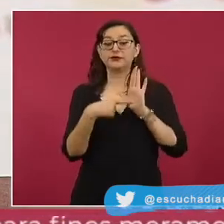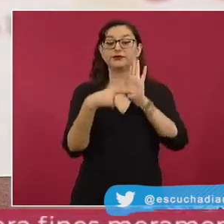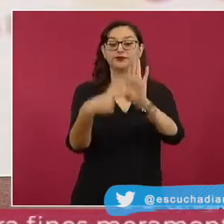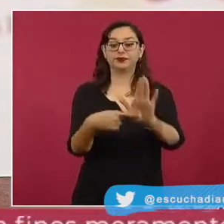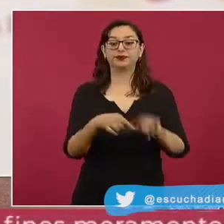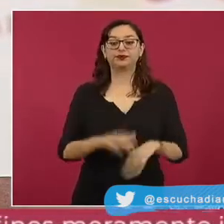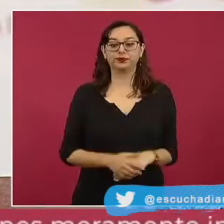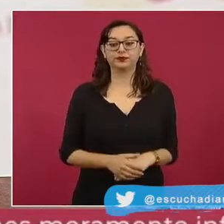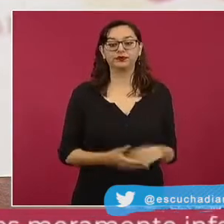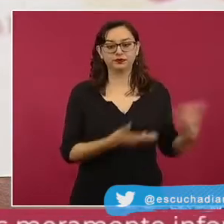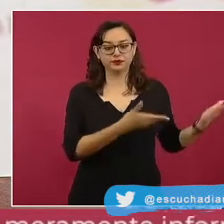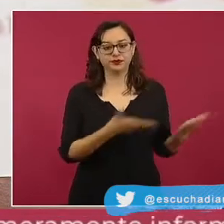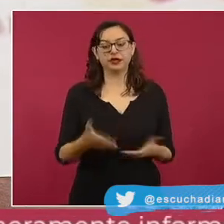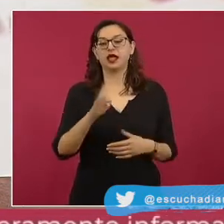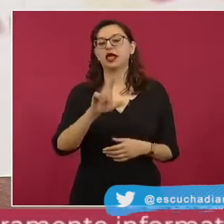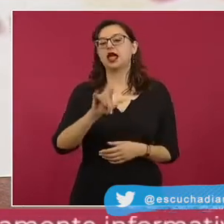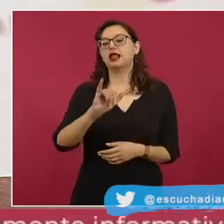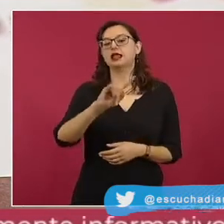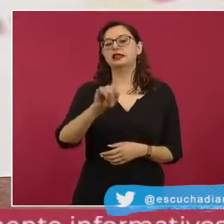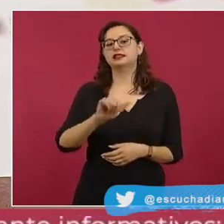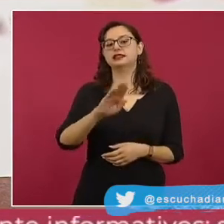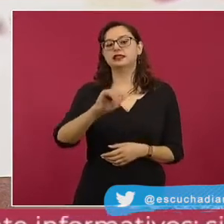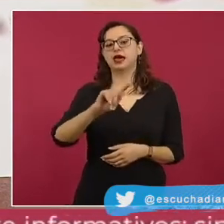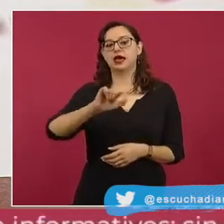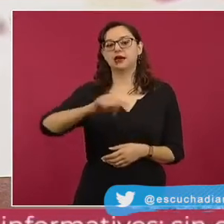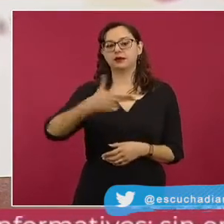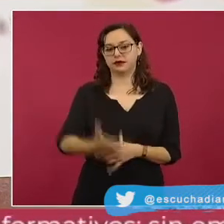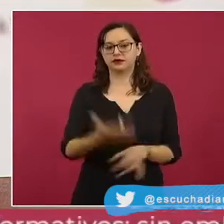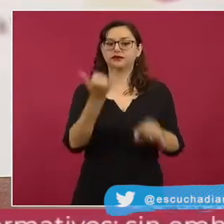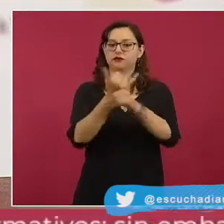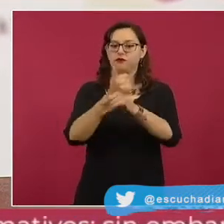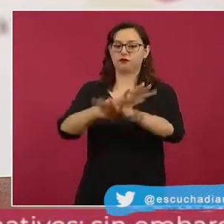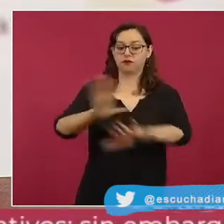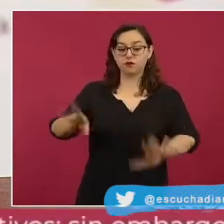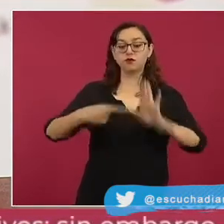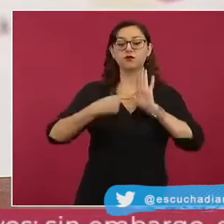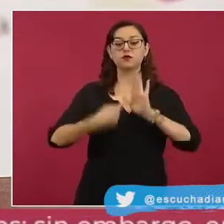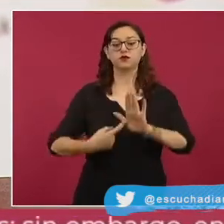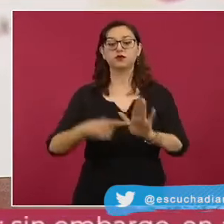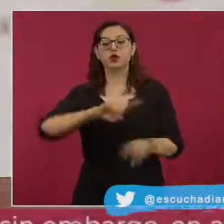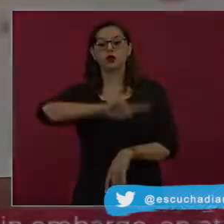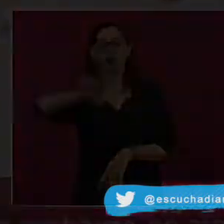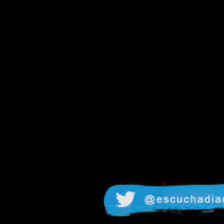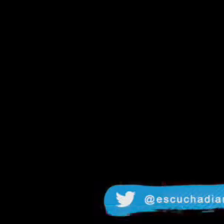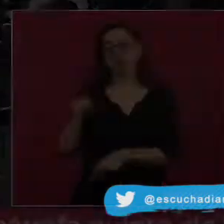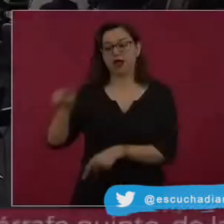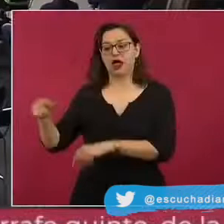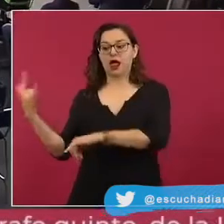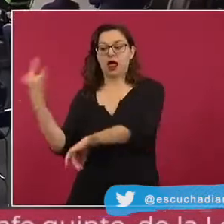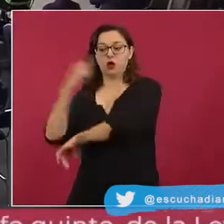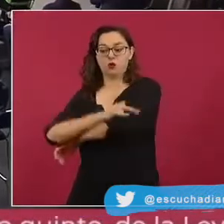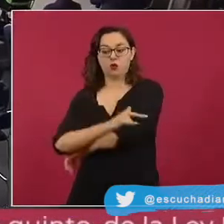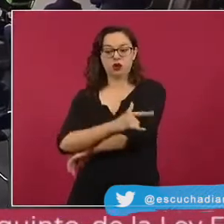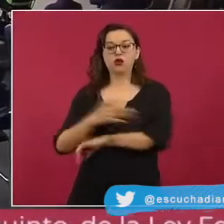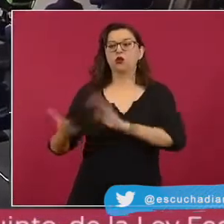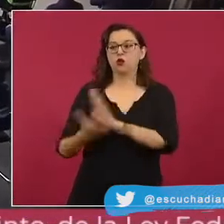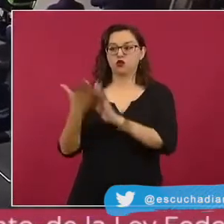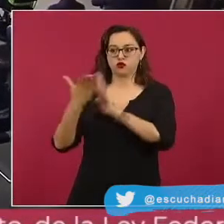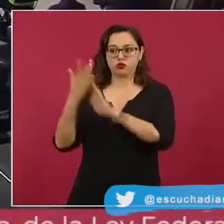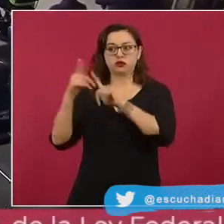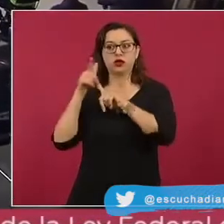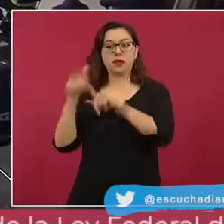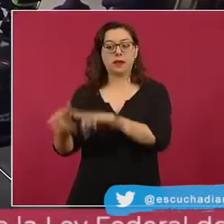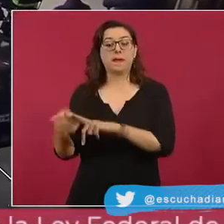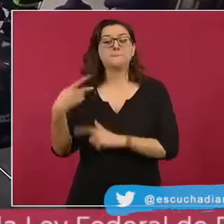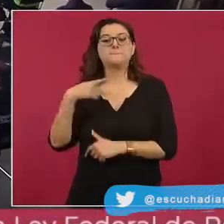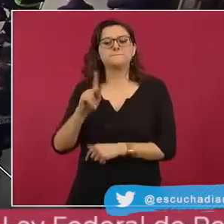el presidente anuncia que con una inversión de 4 mil 300 millones de pesos se concluirá la modernización de la carretera la pera cuautla